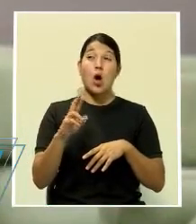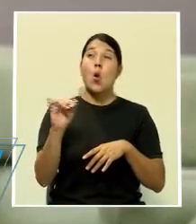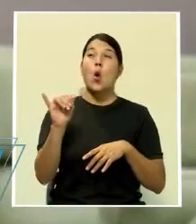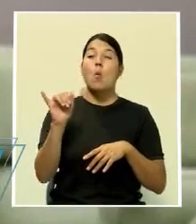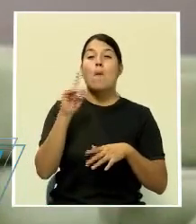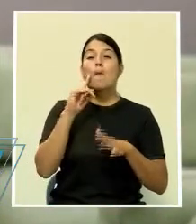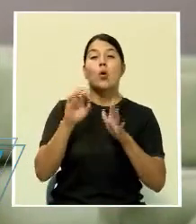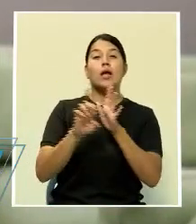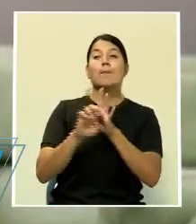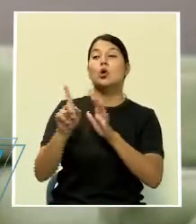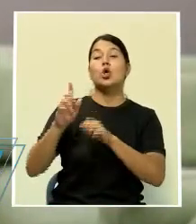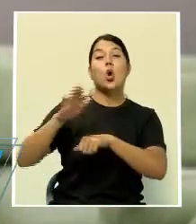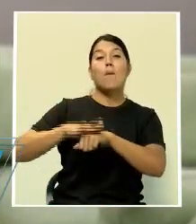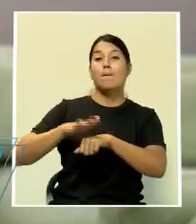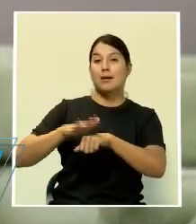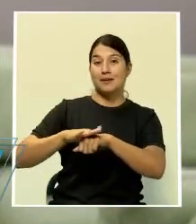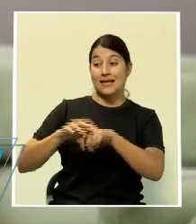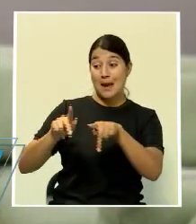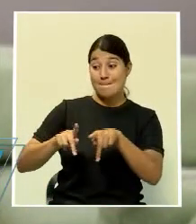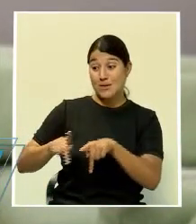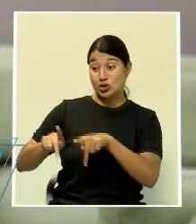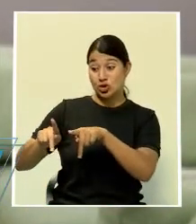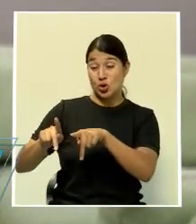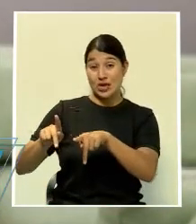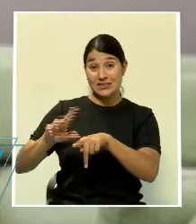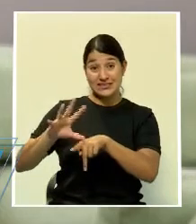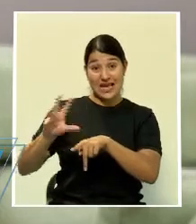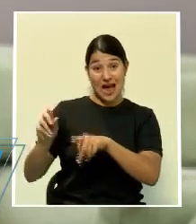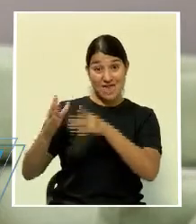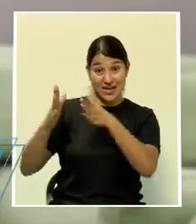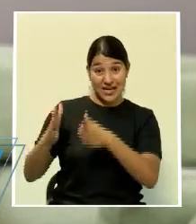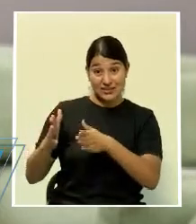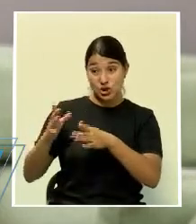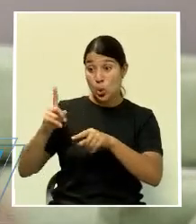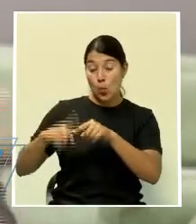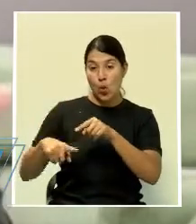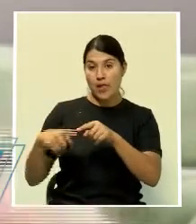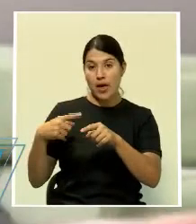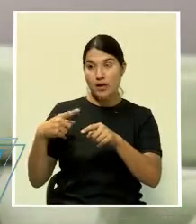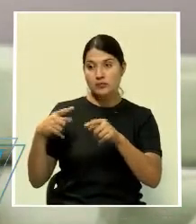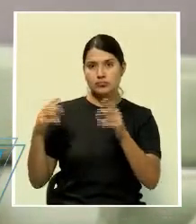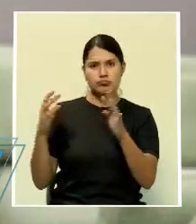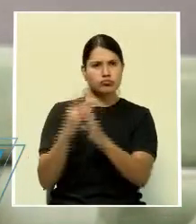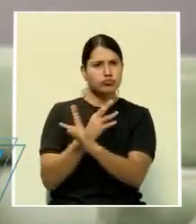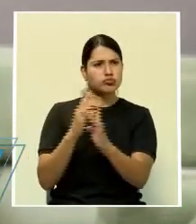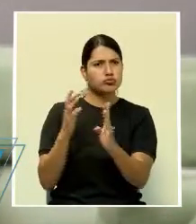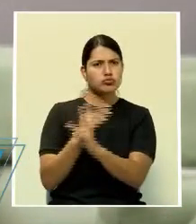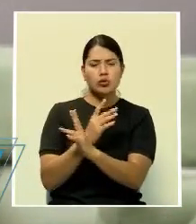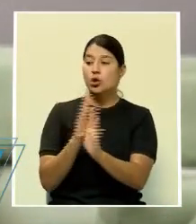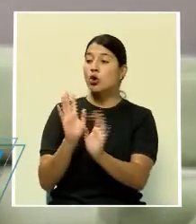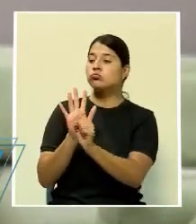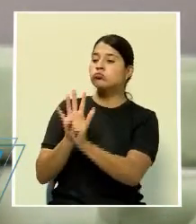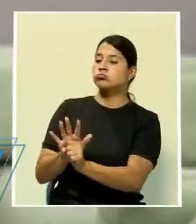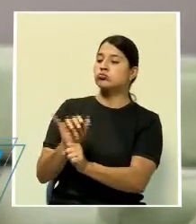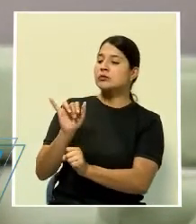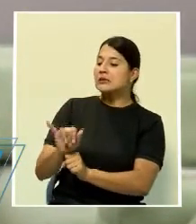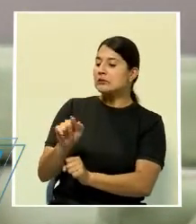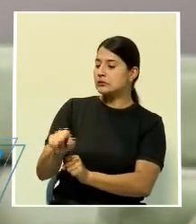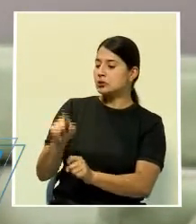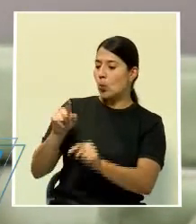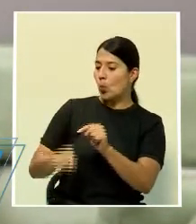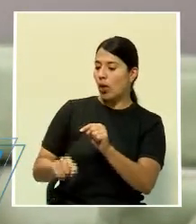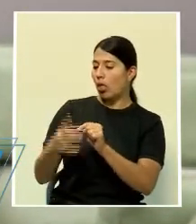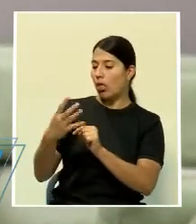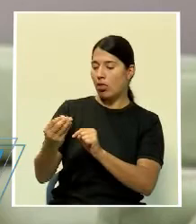permitir la movilidad social de las poblaciones afrodescendientes es un elemento racista, ¿verdad? Y en